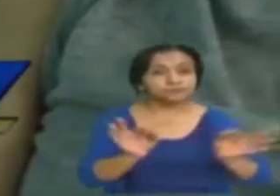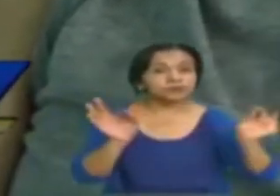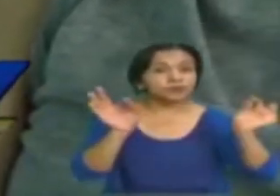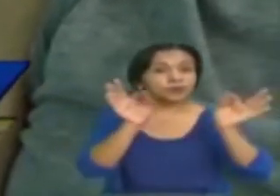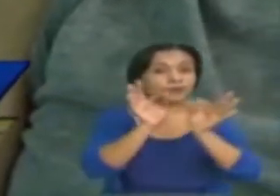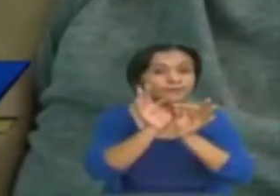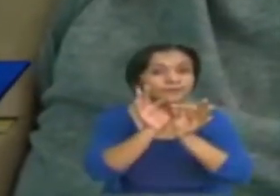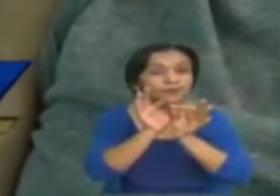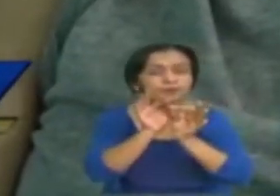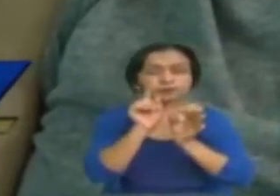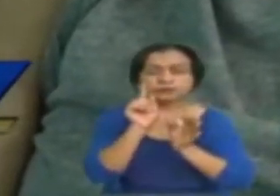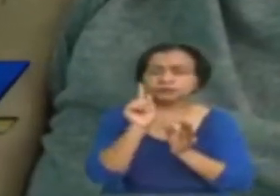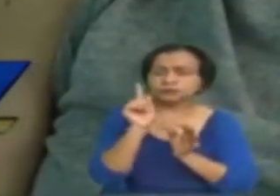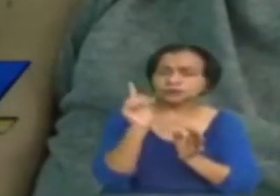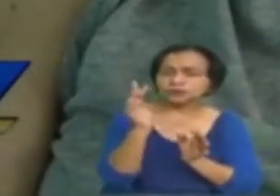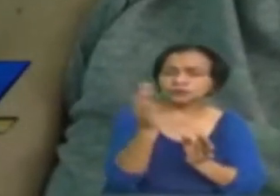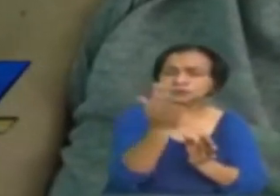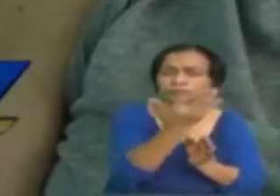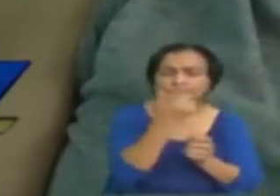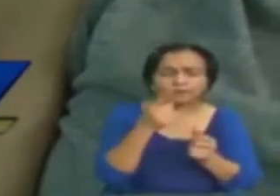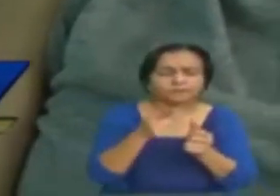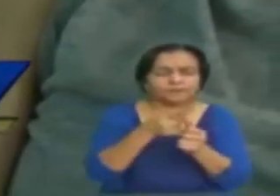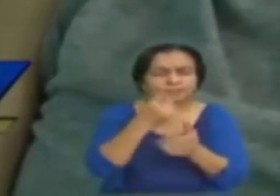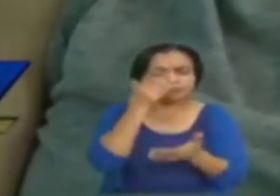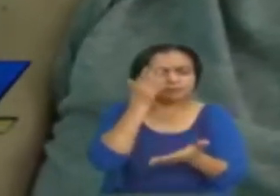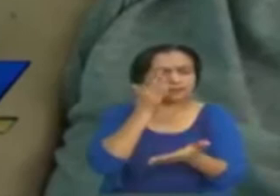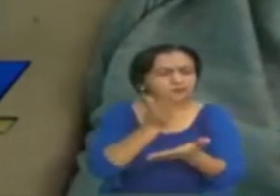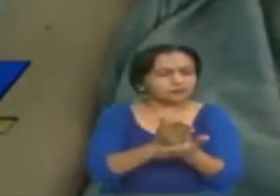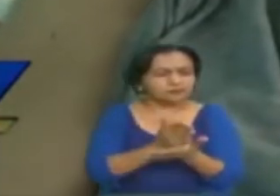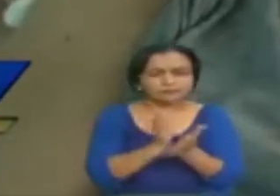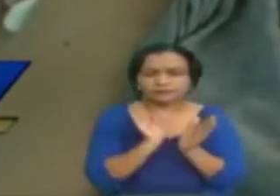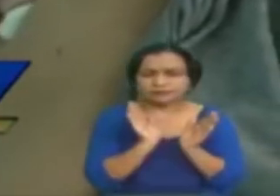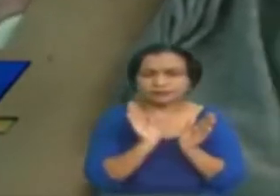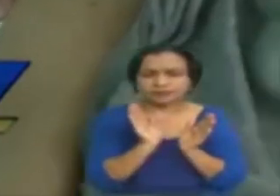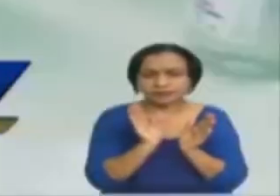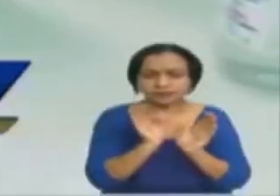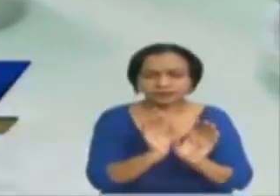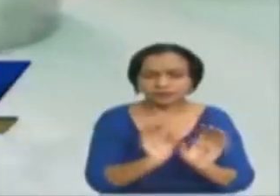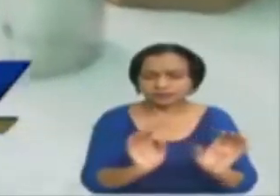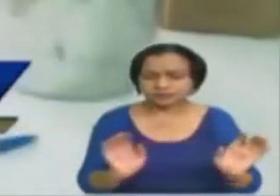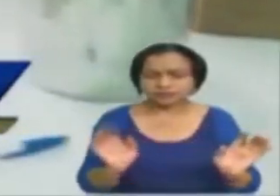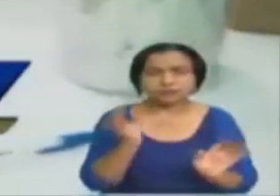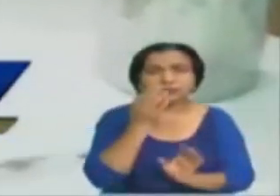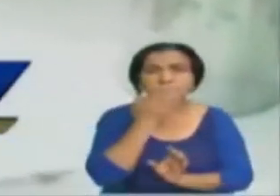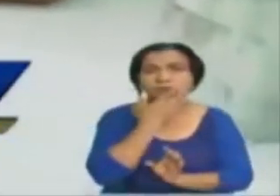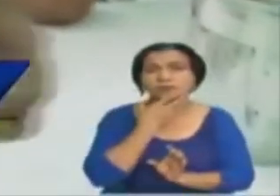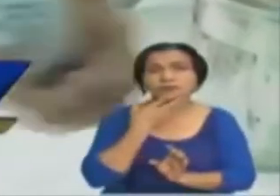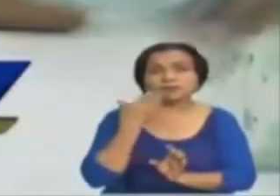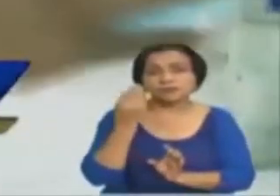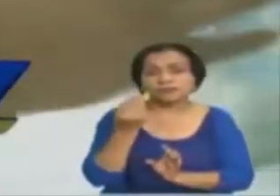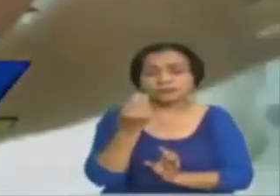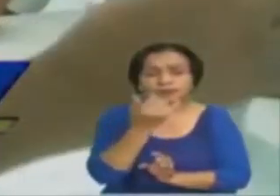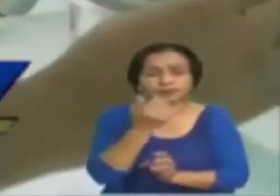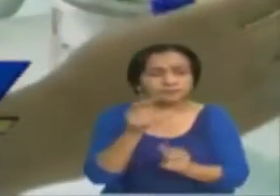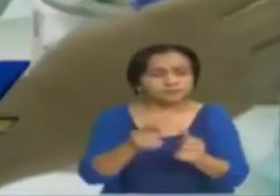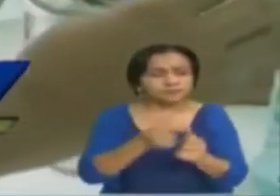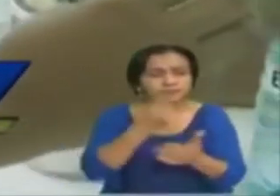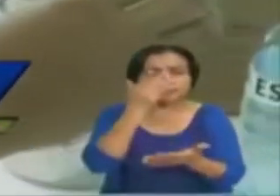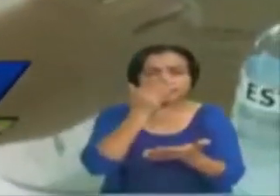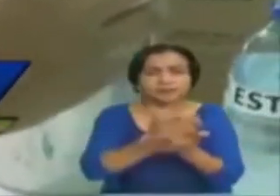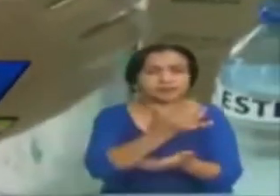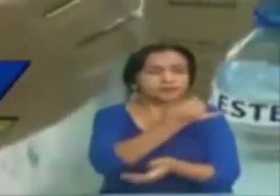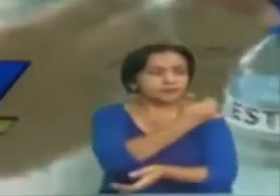en León, en la Casa de Personas con Necesidades Especiales, todo esto desde las 8 de la mañana. También Centro de